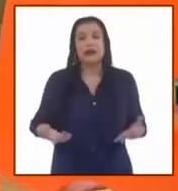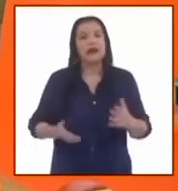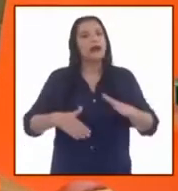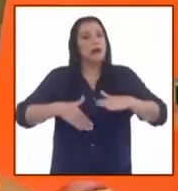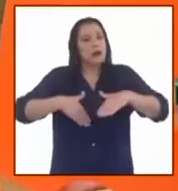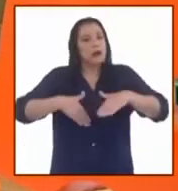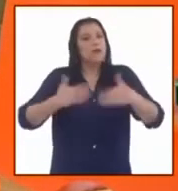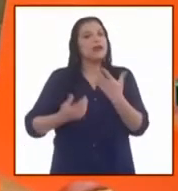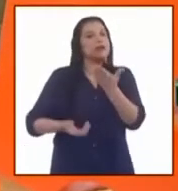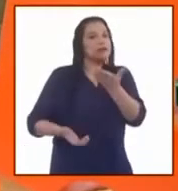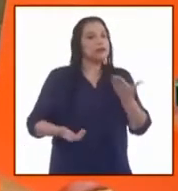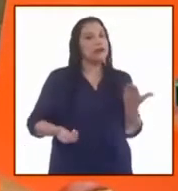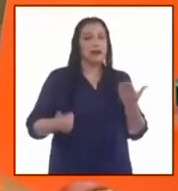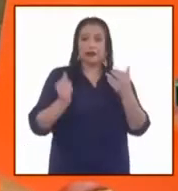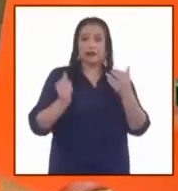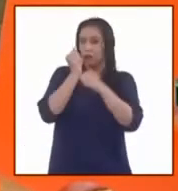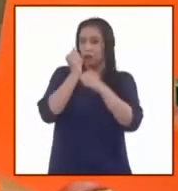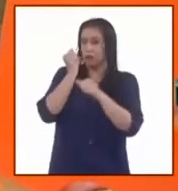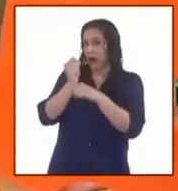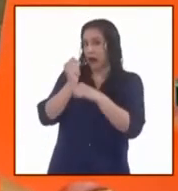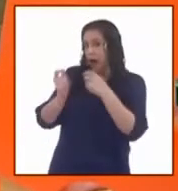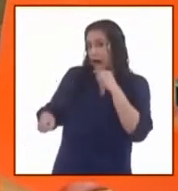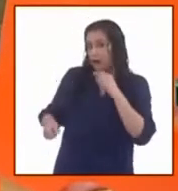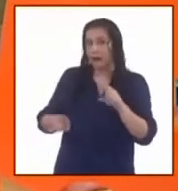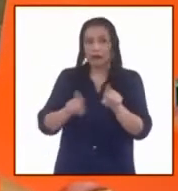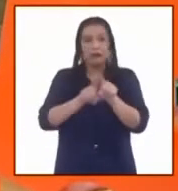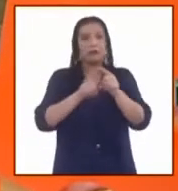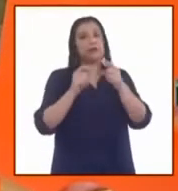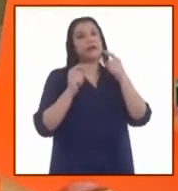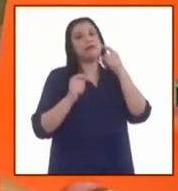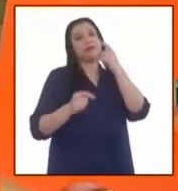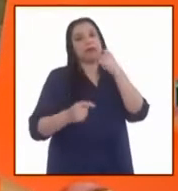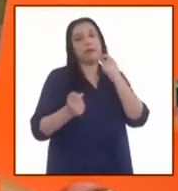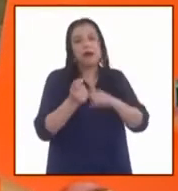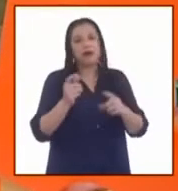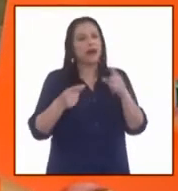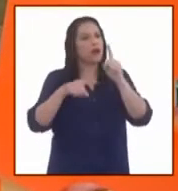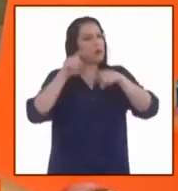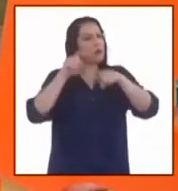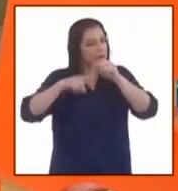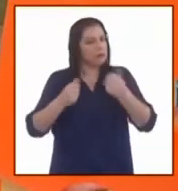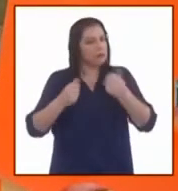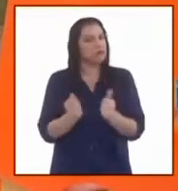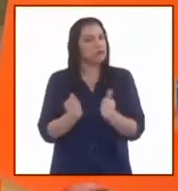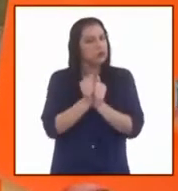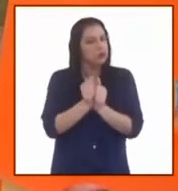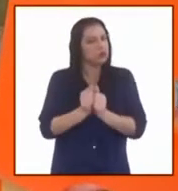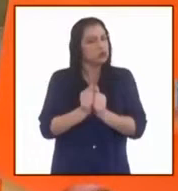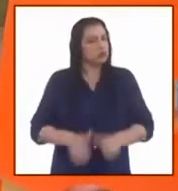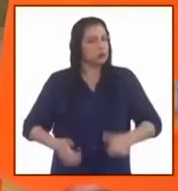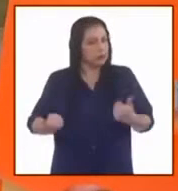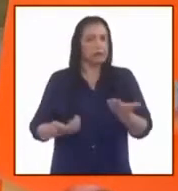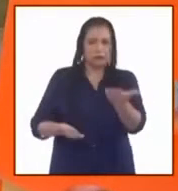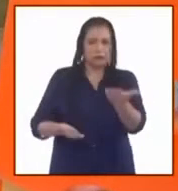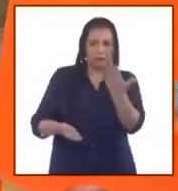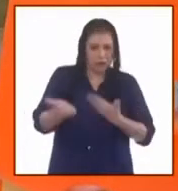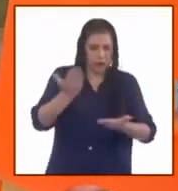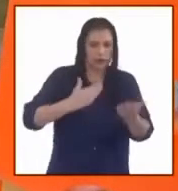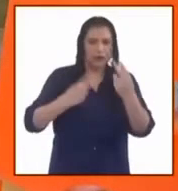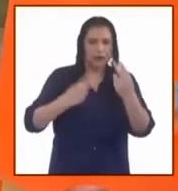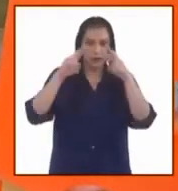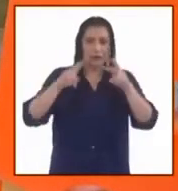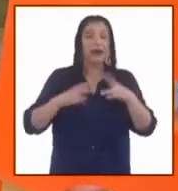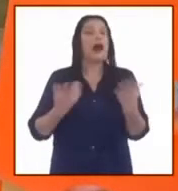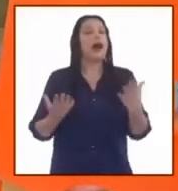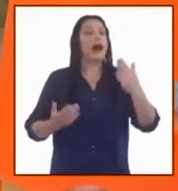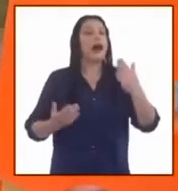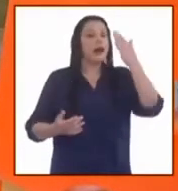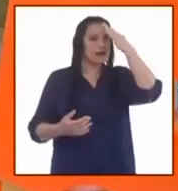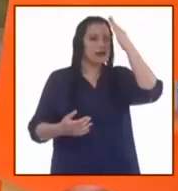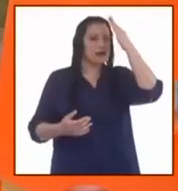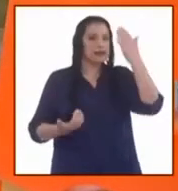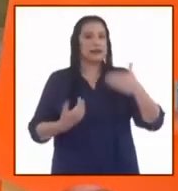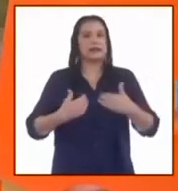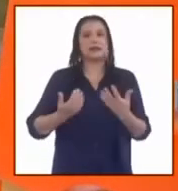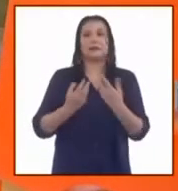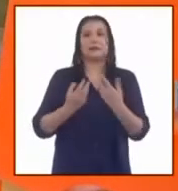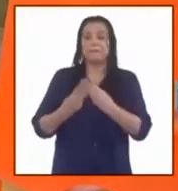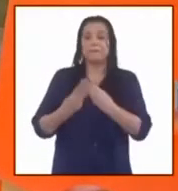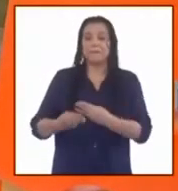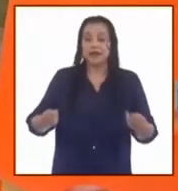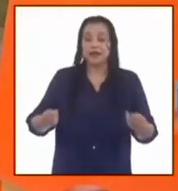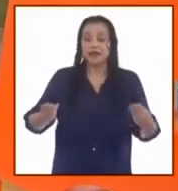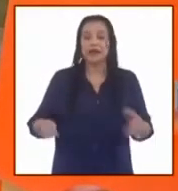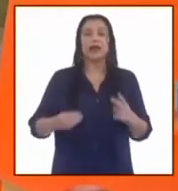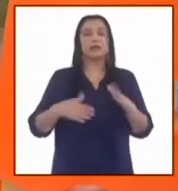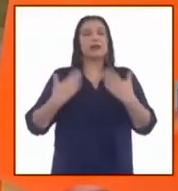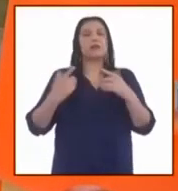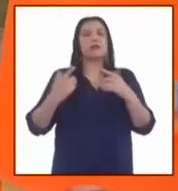que puedes invitar a tu hermana, ¿no? Y también a tu hermano. Y a los primos que vivan contigo. ¡Claro! Además, ya sabes que tienes que tener a la mano tus